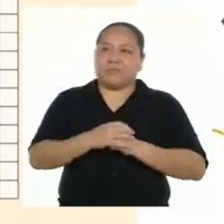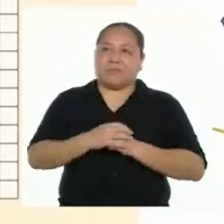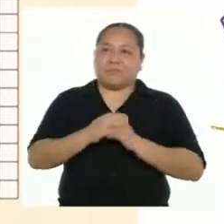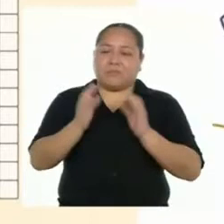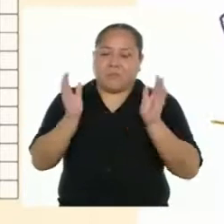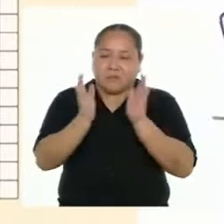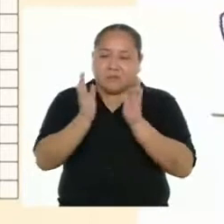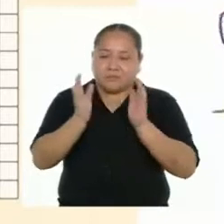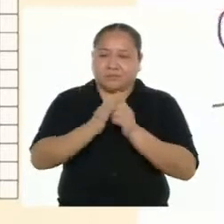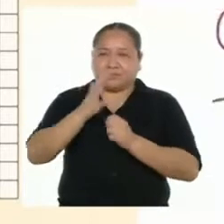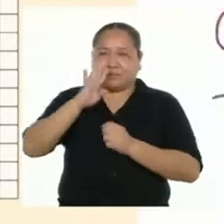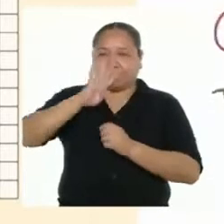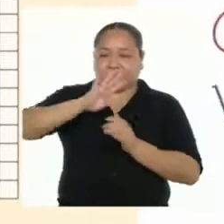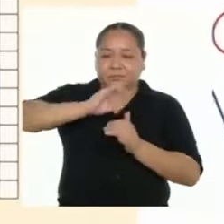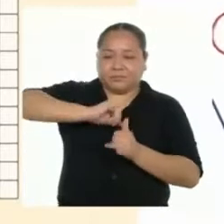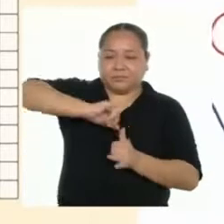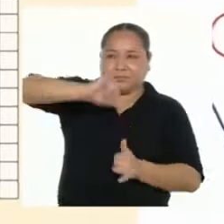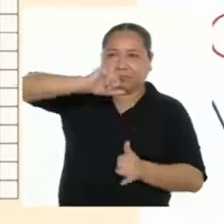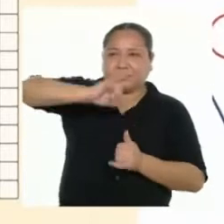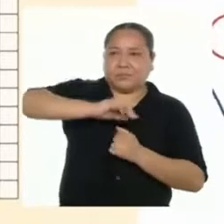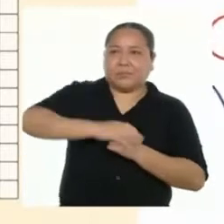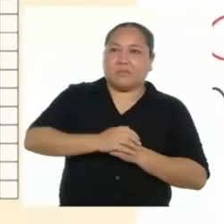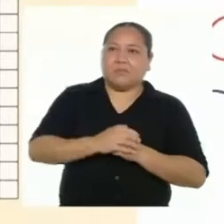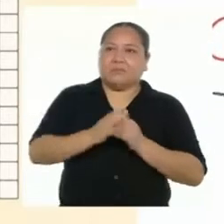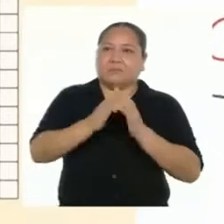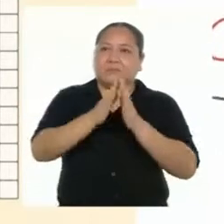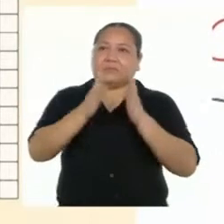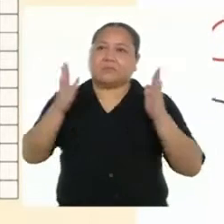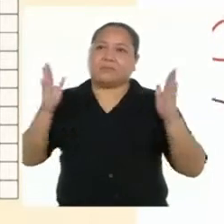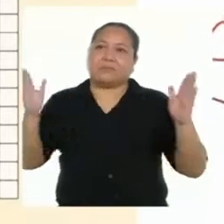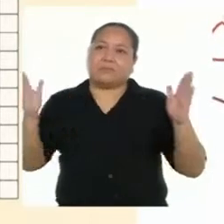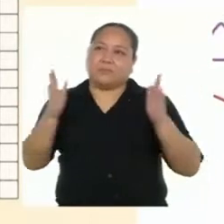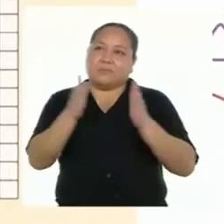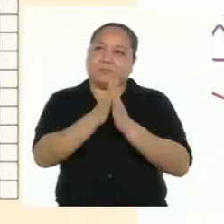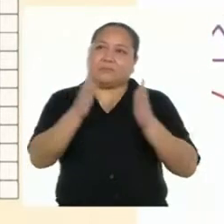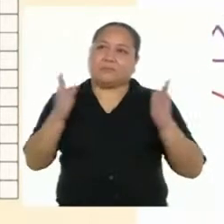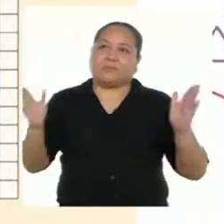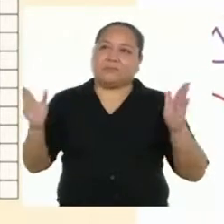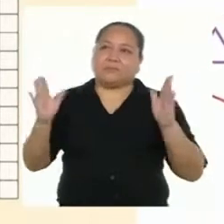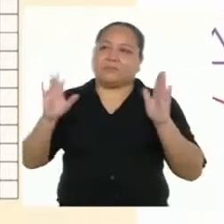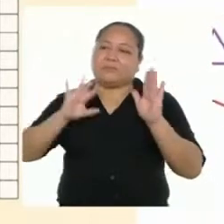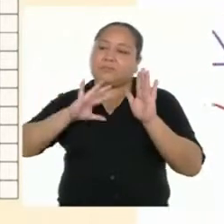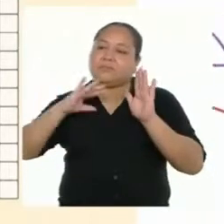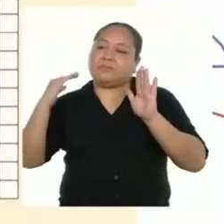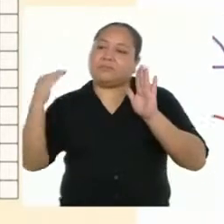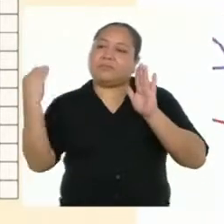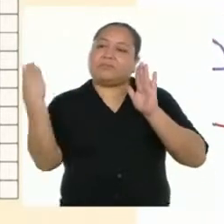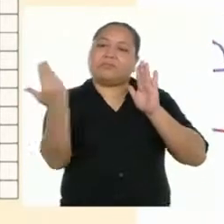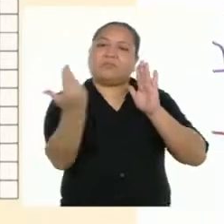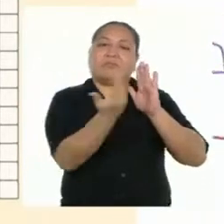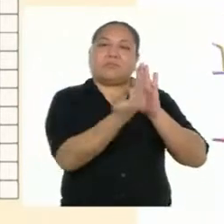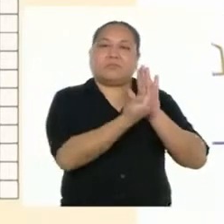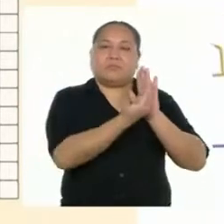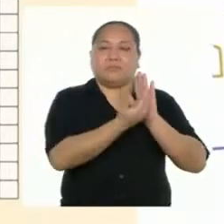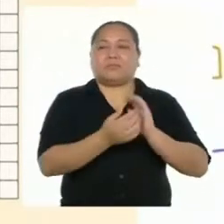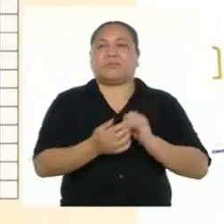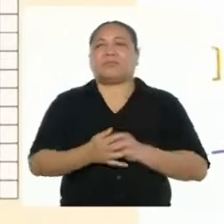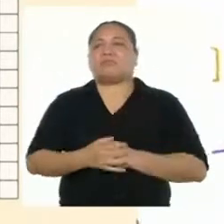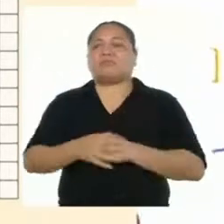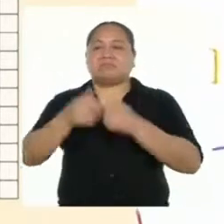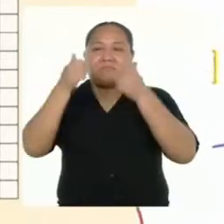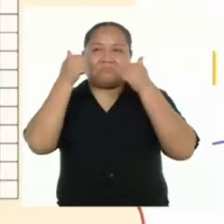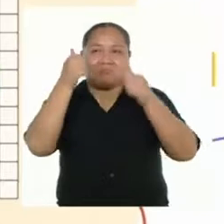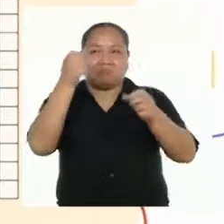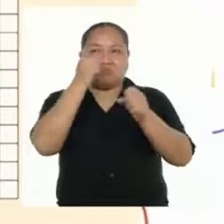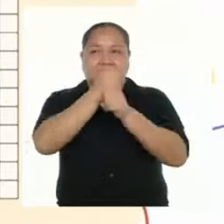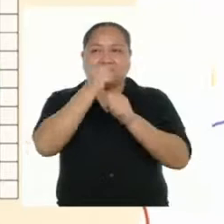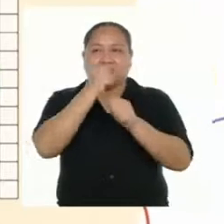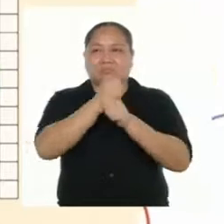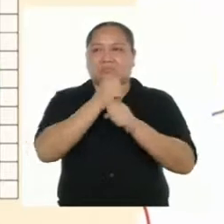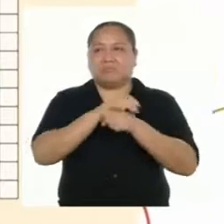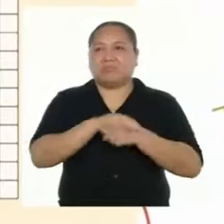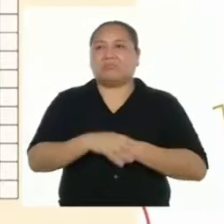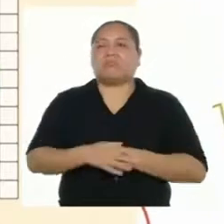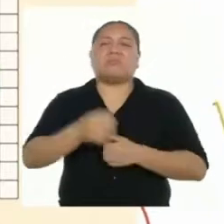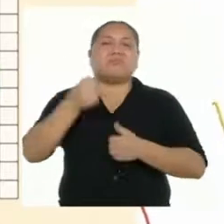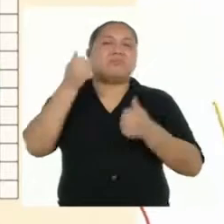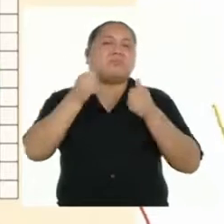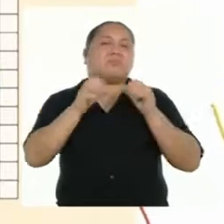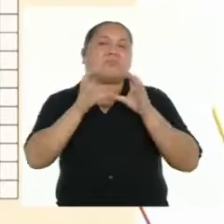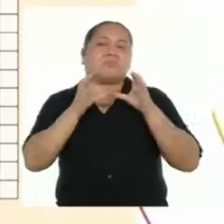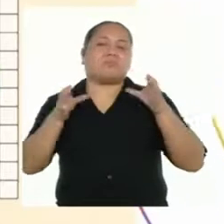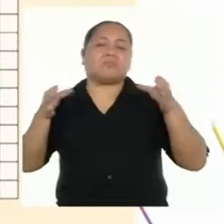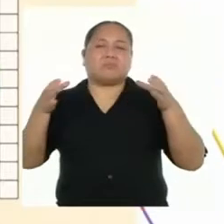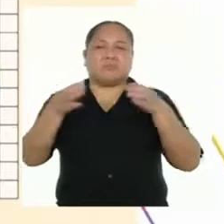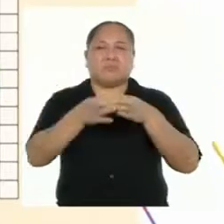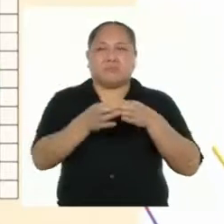4 centímetros. Y el lado mayor mide igual a la circunferencia del círculo A. Buen trabajo hasta ahora. ¿Cuál es